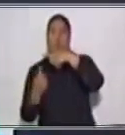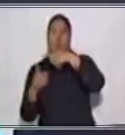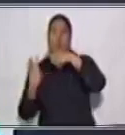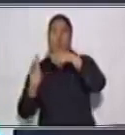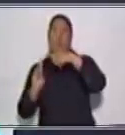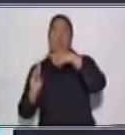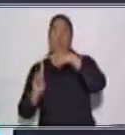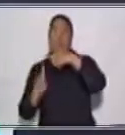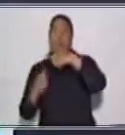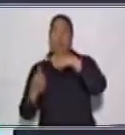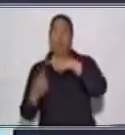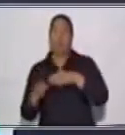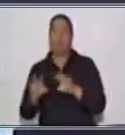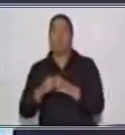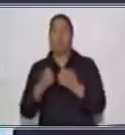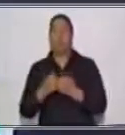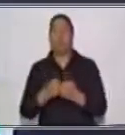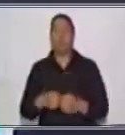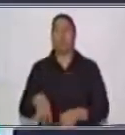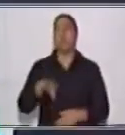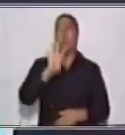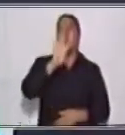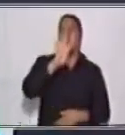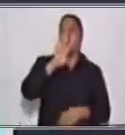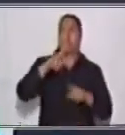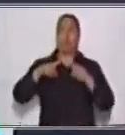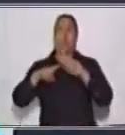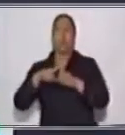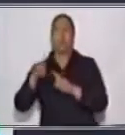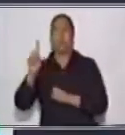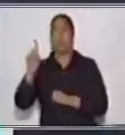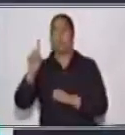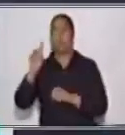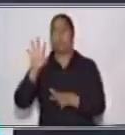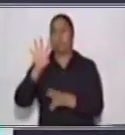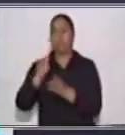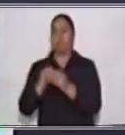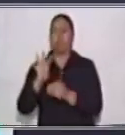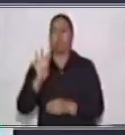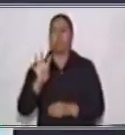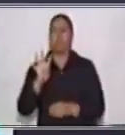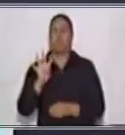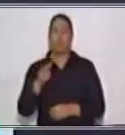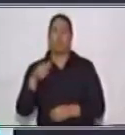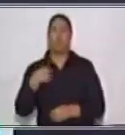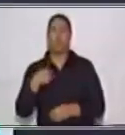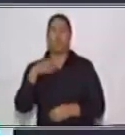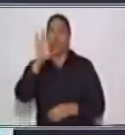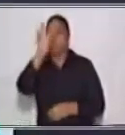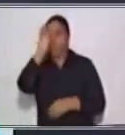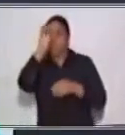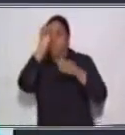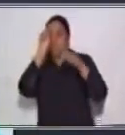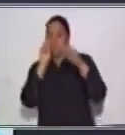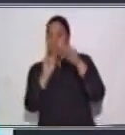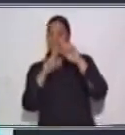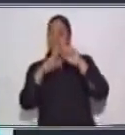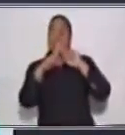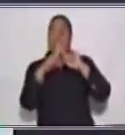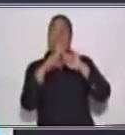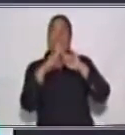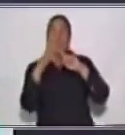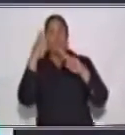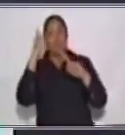4. Y coloco la x, porque la x no la estoy multiplicando, sino